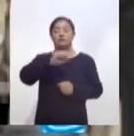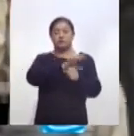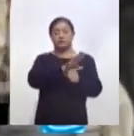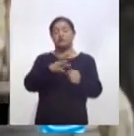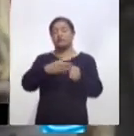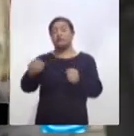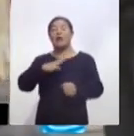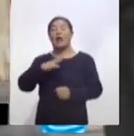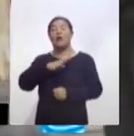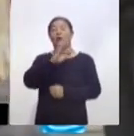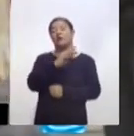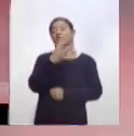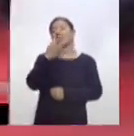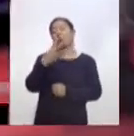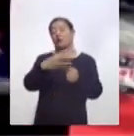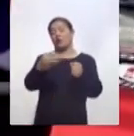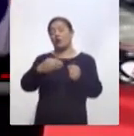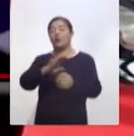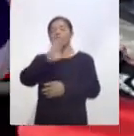y muertes.